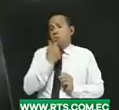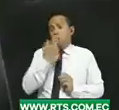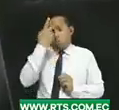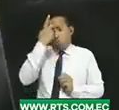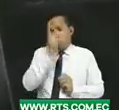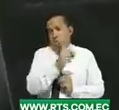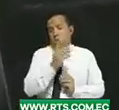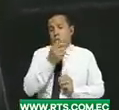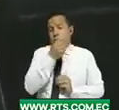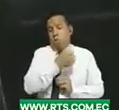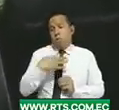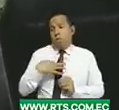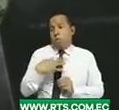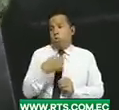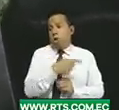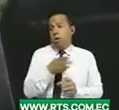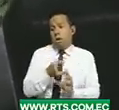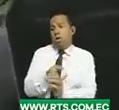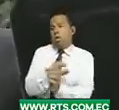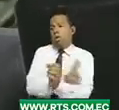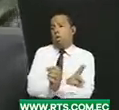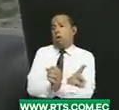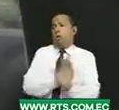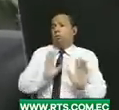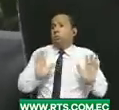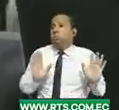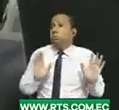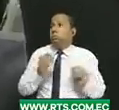voluntariamente, ella pidió el retiro